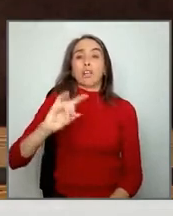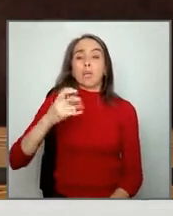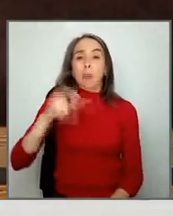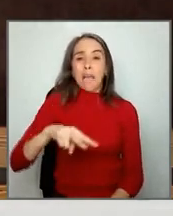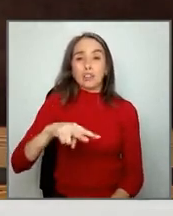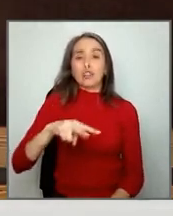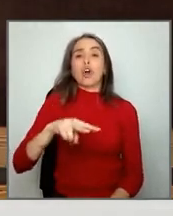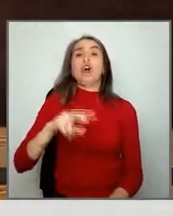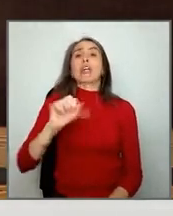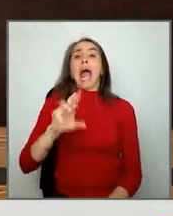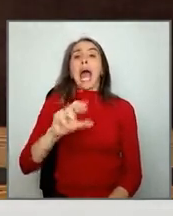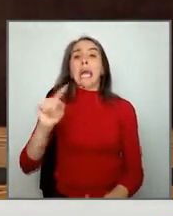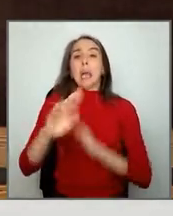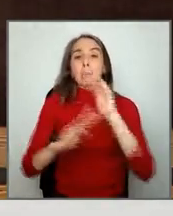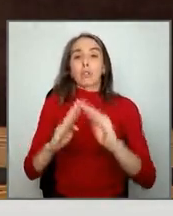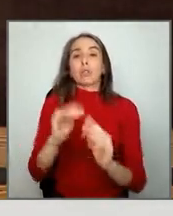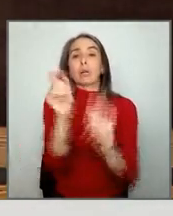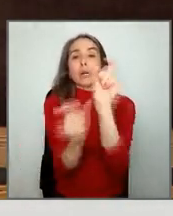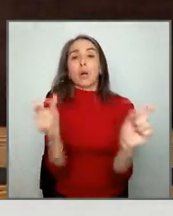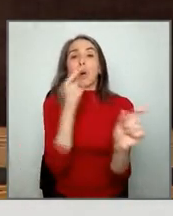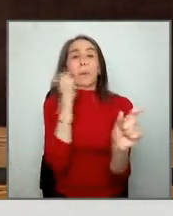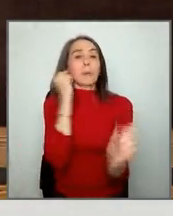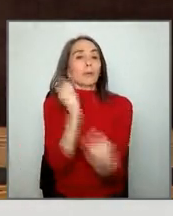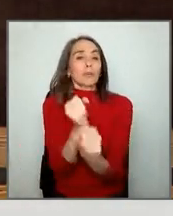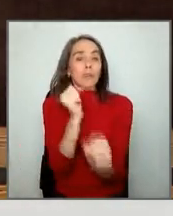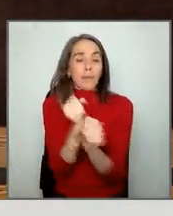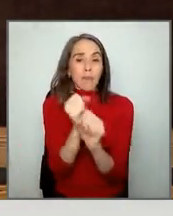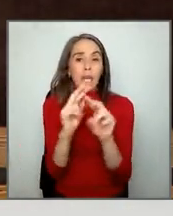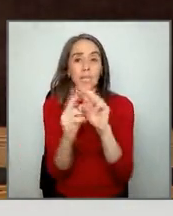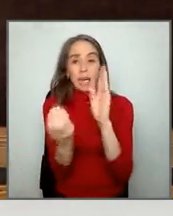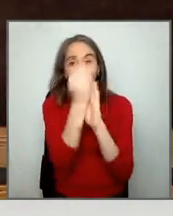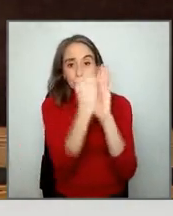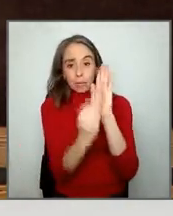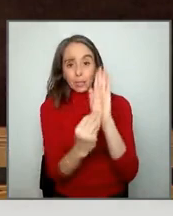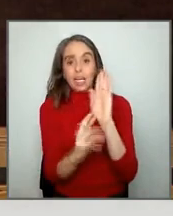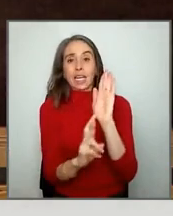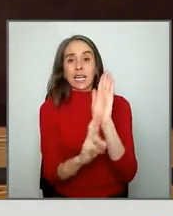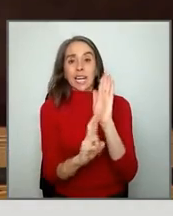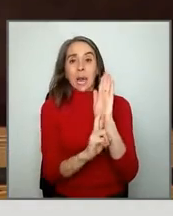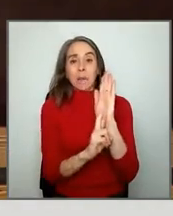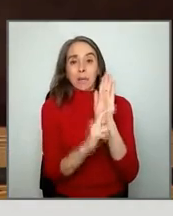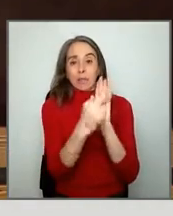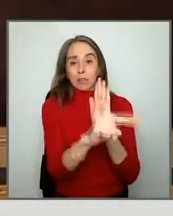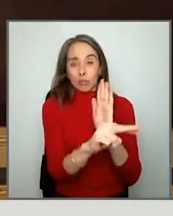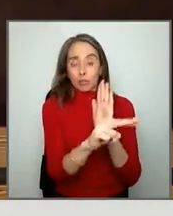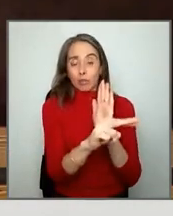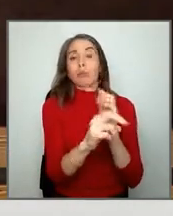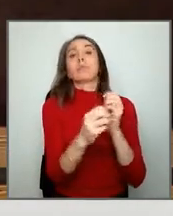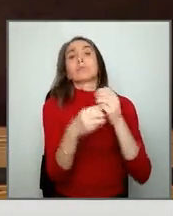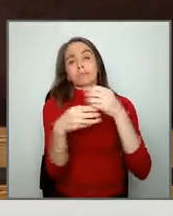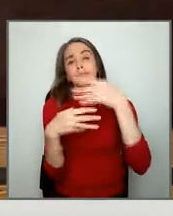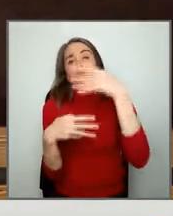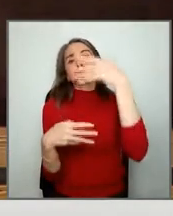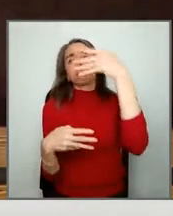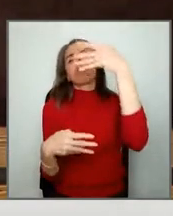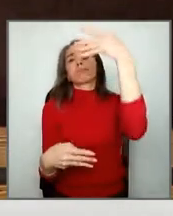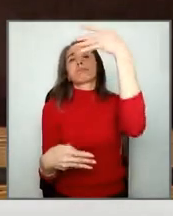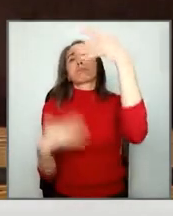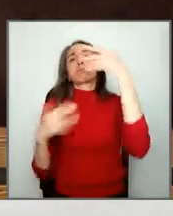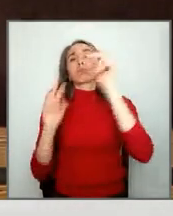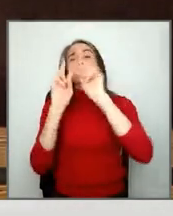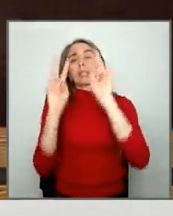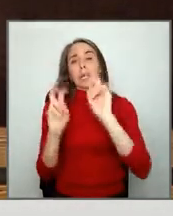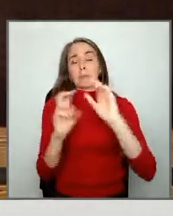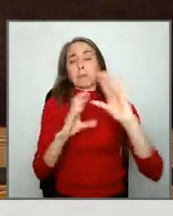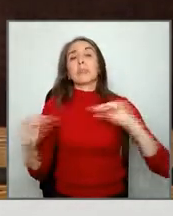de trabajadores en la elaboración de los reglamentos que los regulan entre otros importantes temas que sin duda